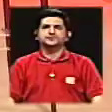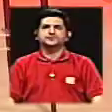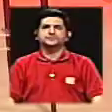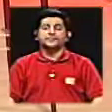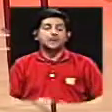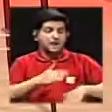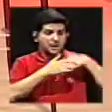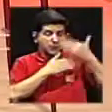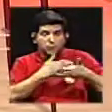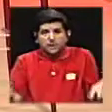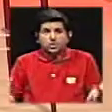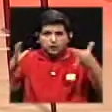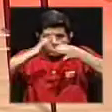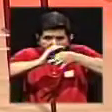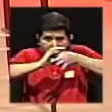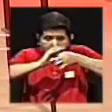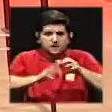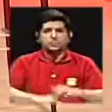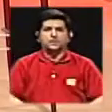y después articulado por